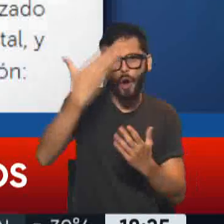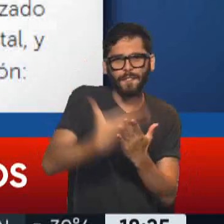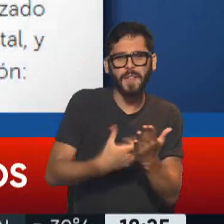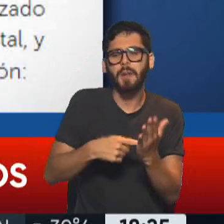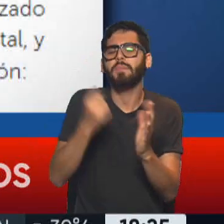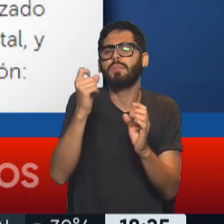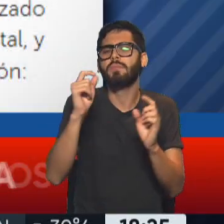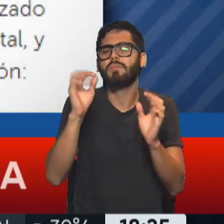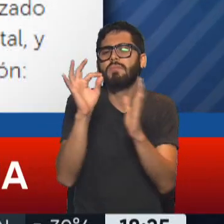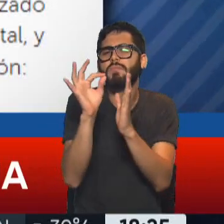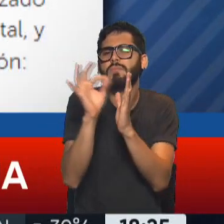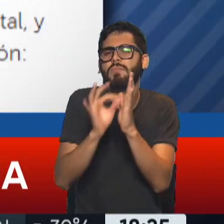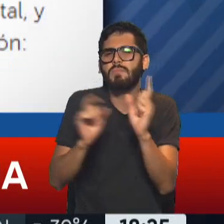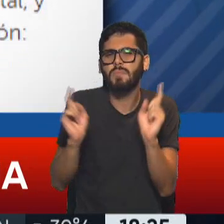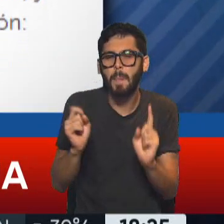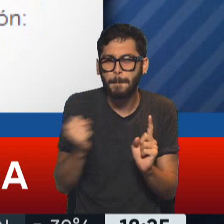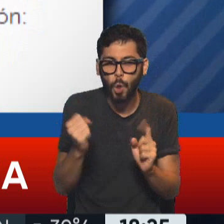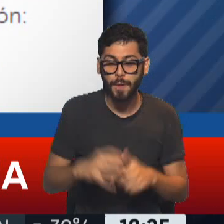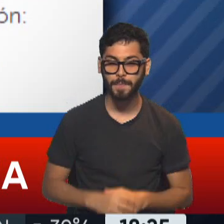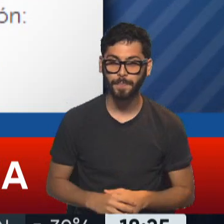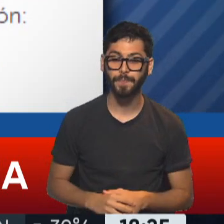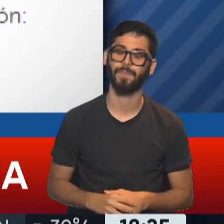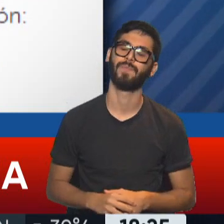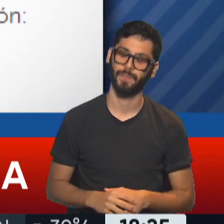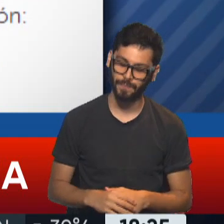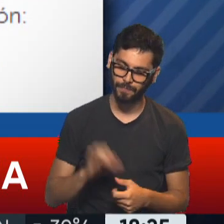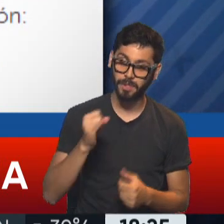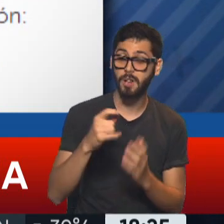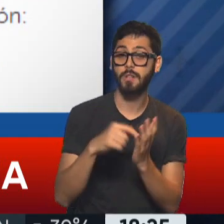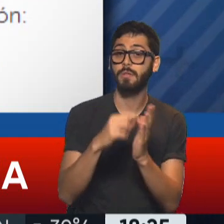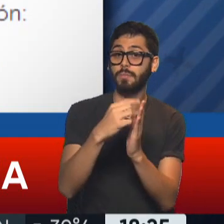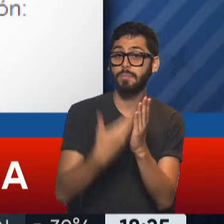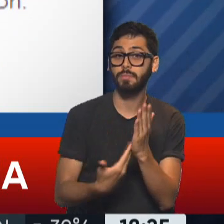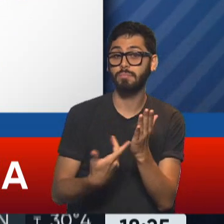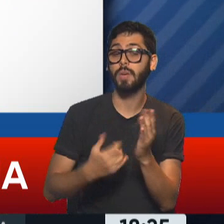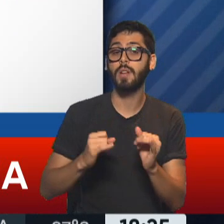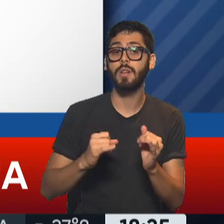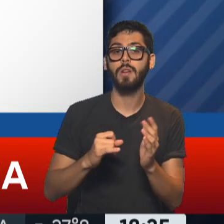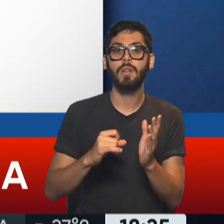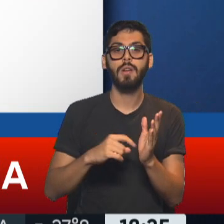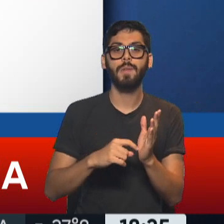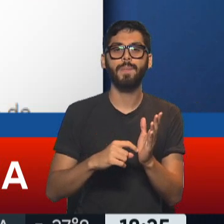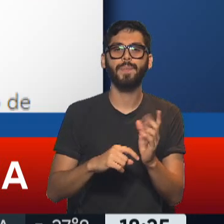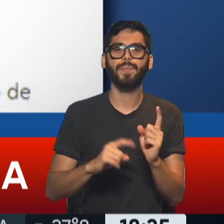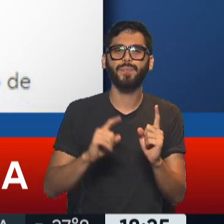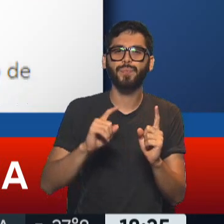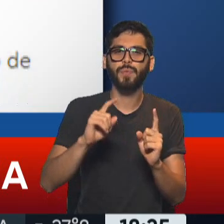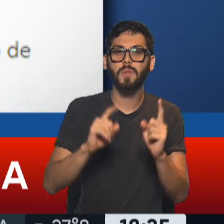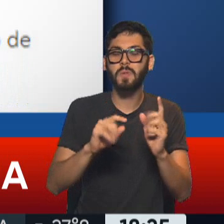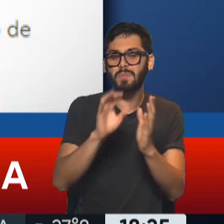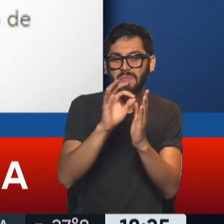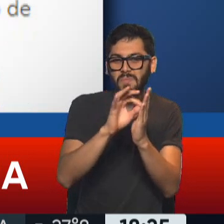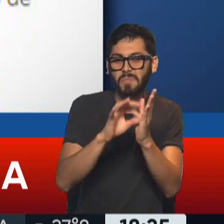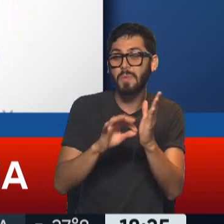principales claves de lo que dice este comunicado. Exactamente, un comunicado que repite en algunas sentidos lo mismo